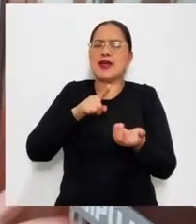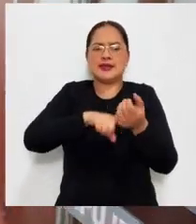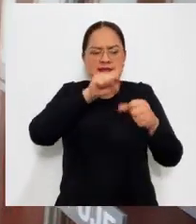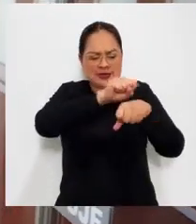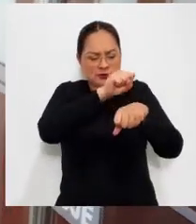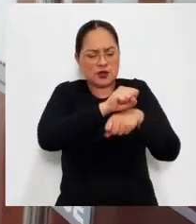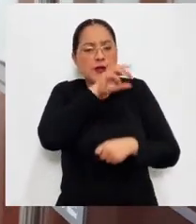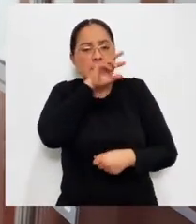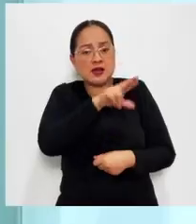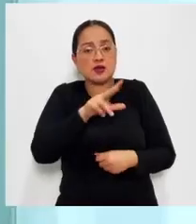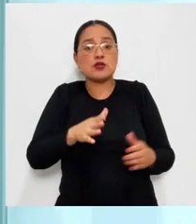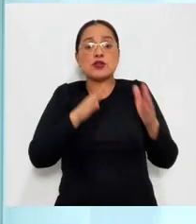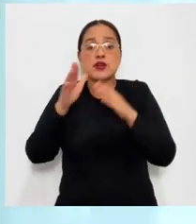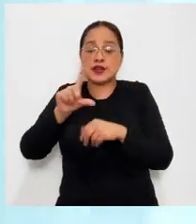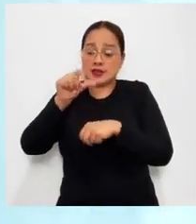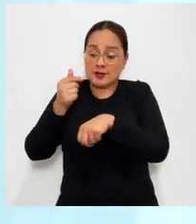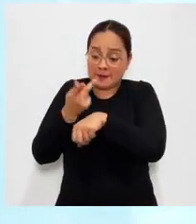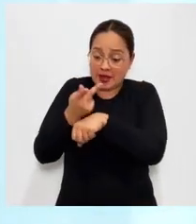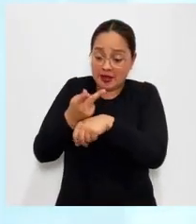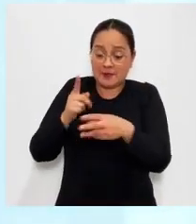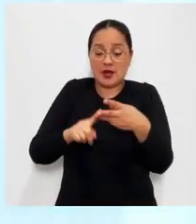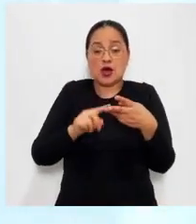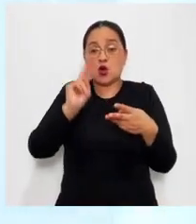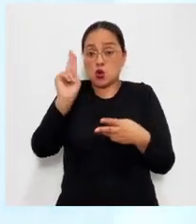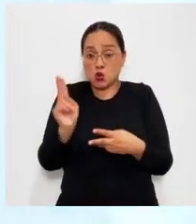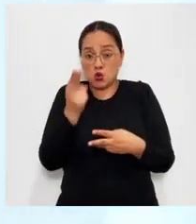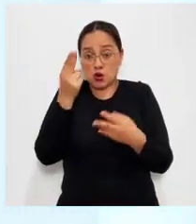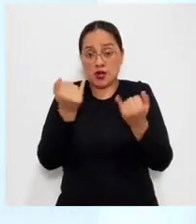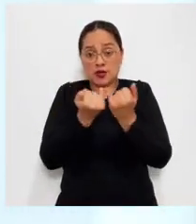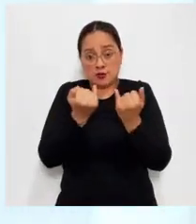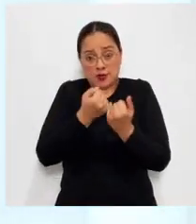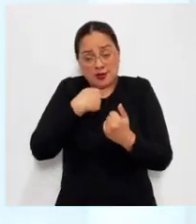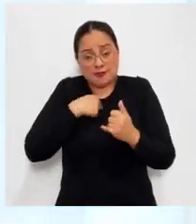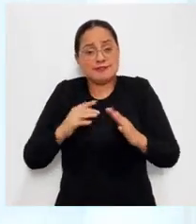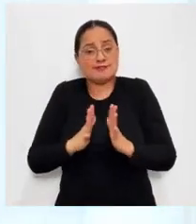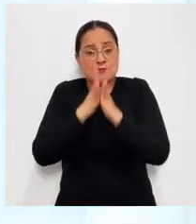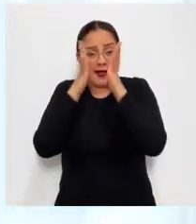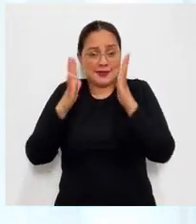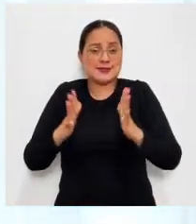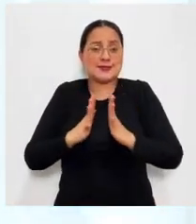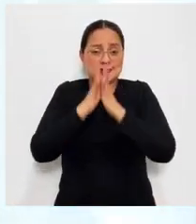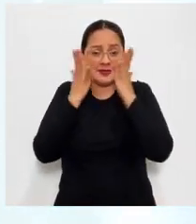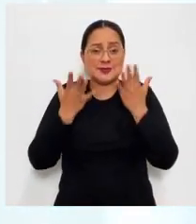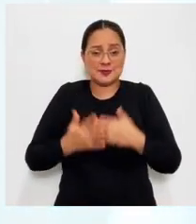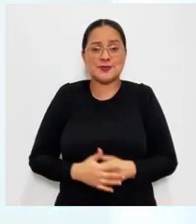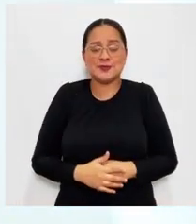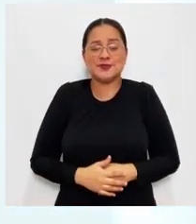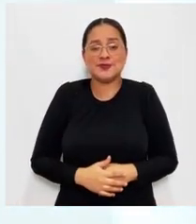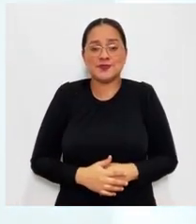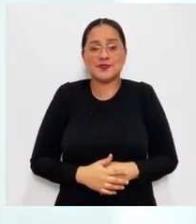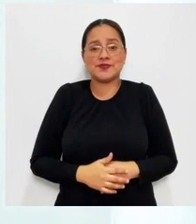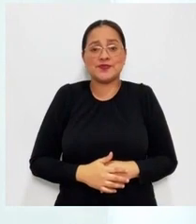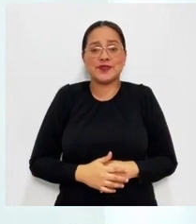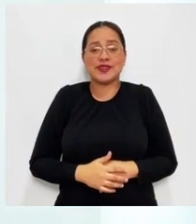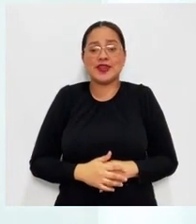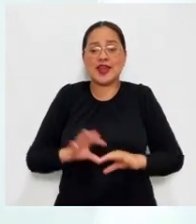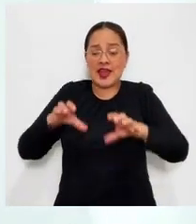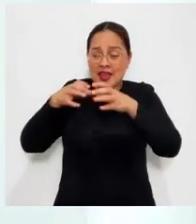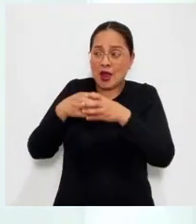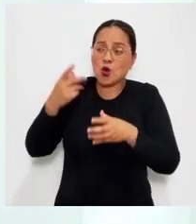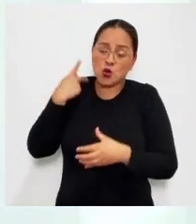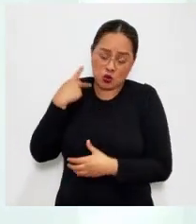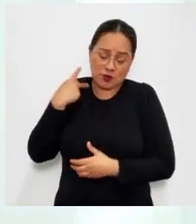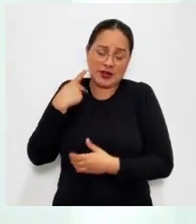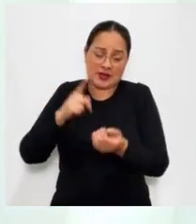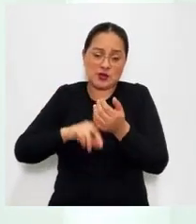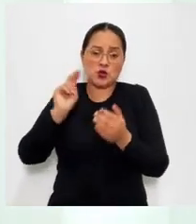tener una secundaria mejor, luego la preparatoria, luego la universidad también, en la política